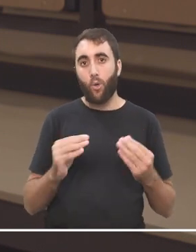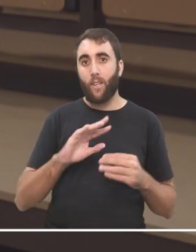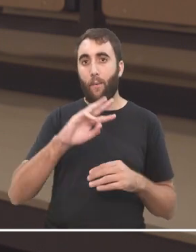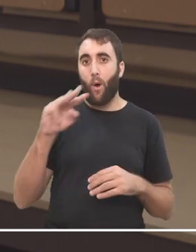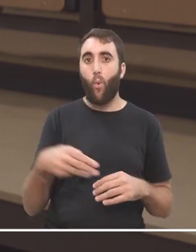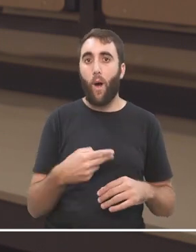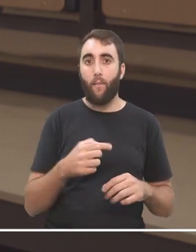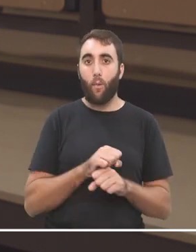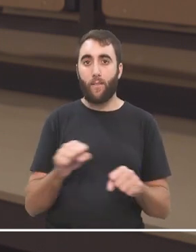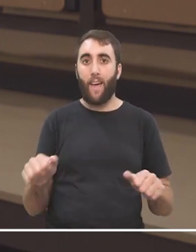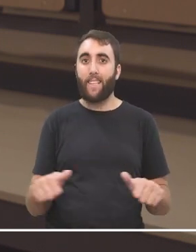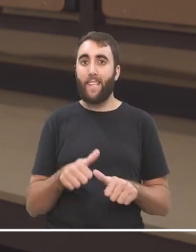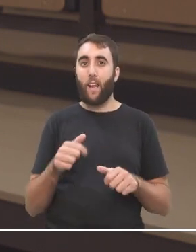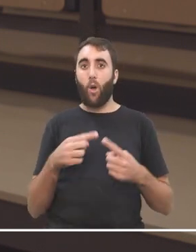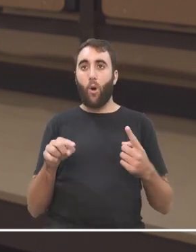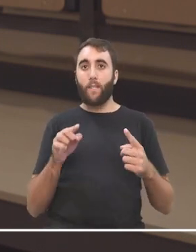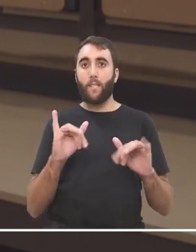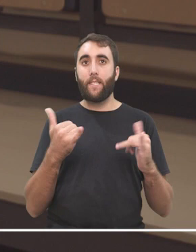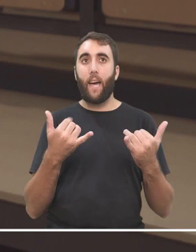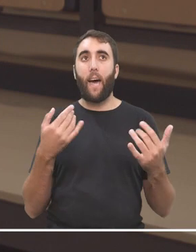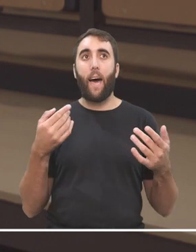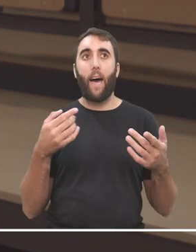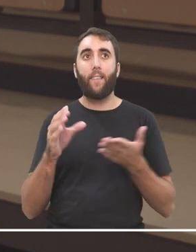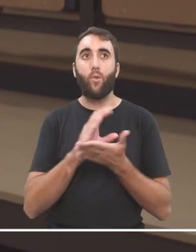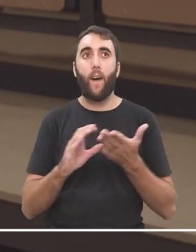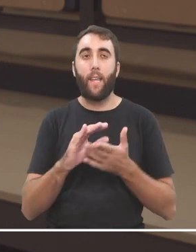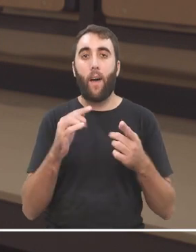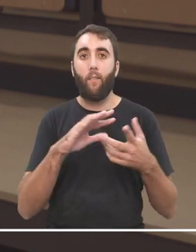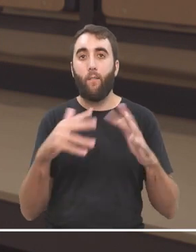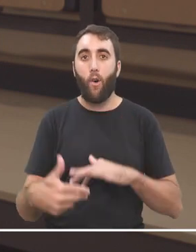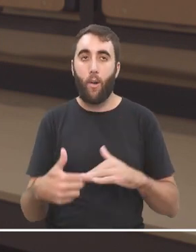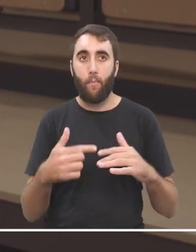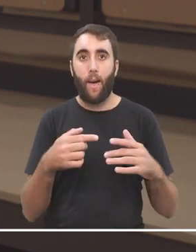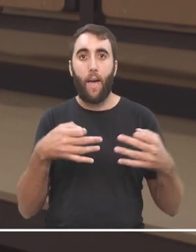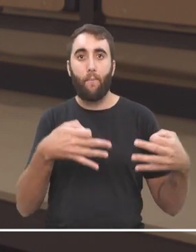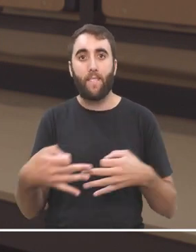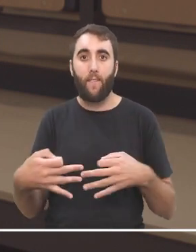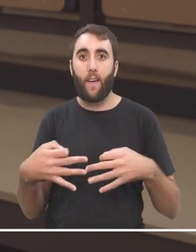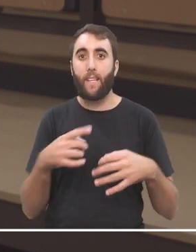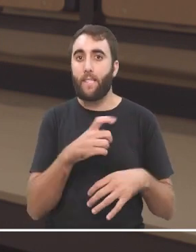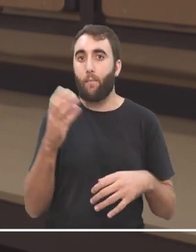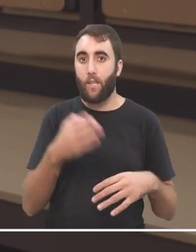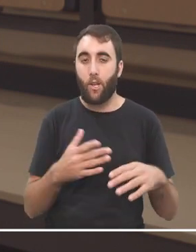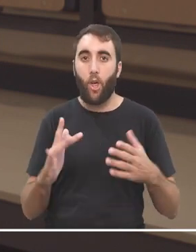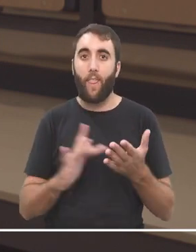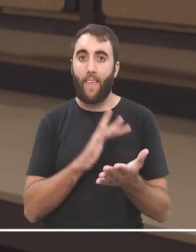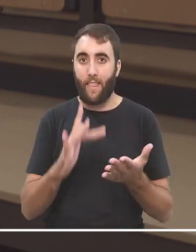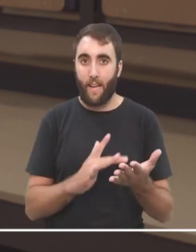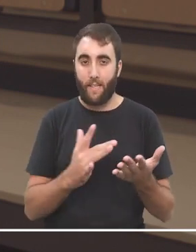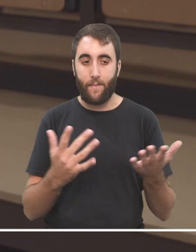la posibilidad de interactuar con la ciudadanía de forma estrictamente digital.